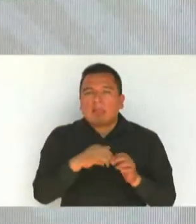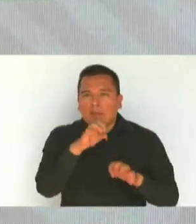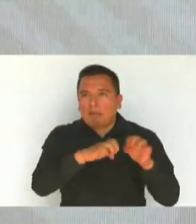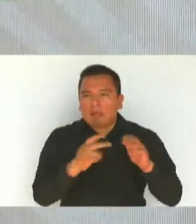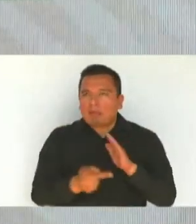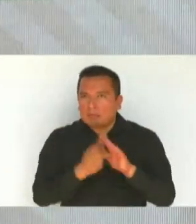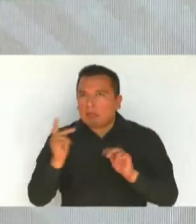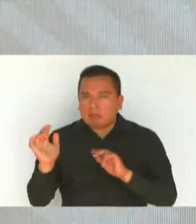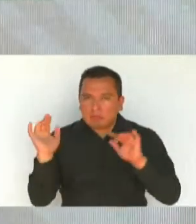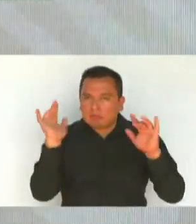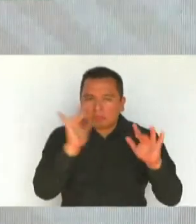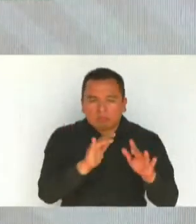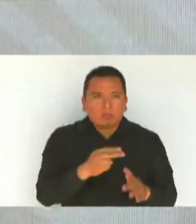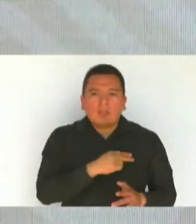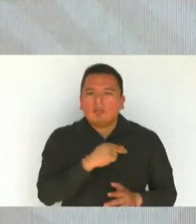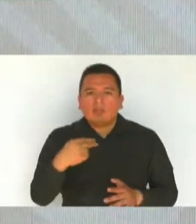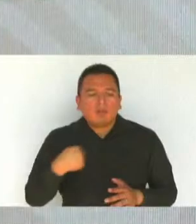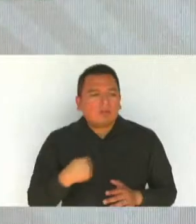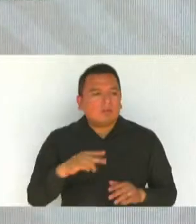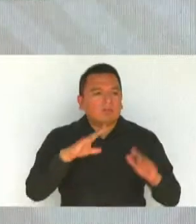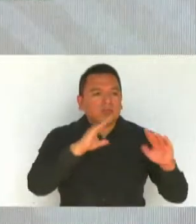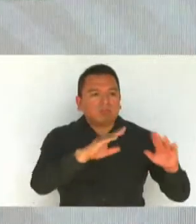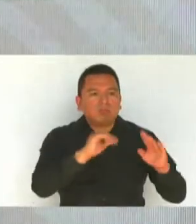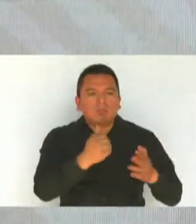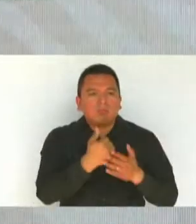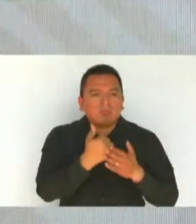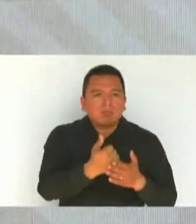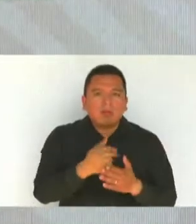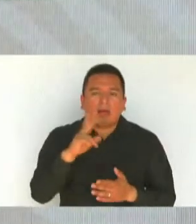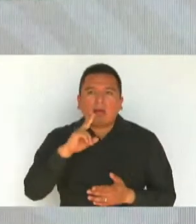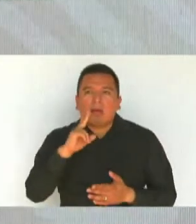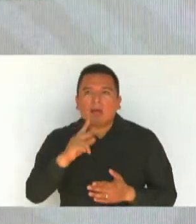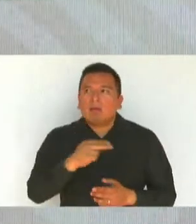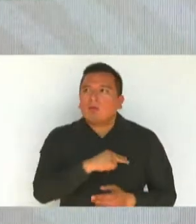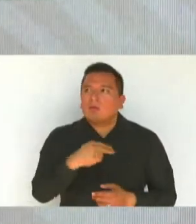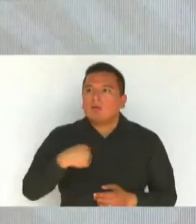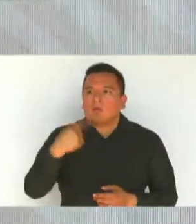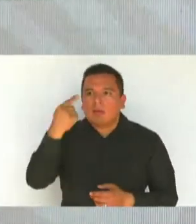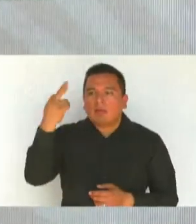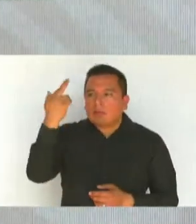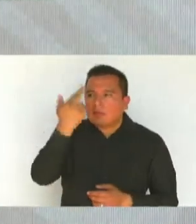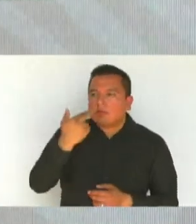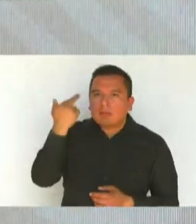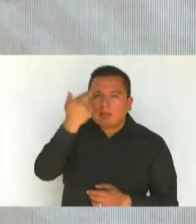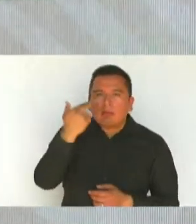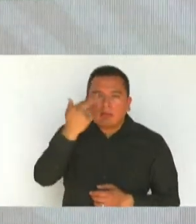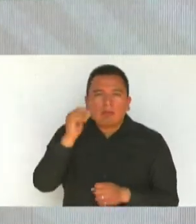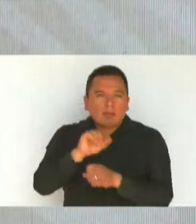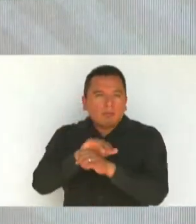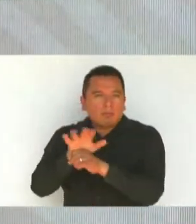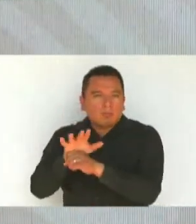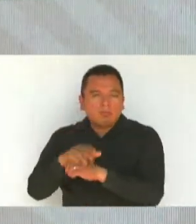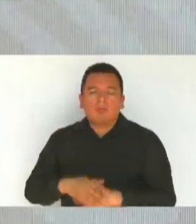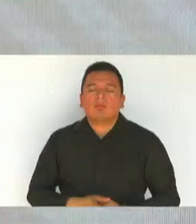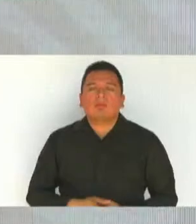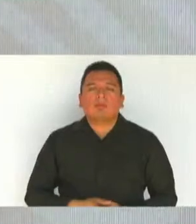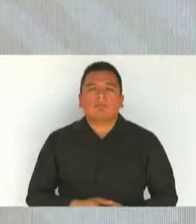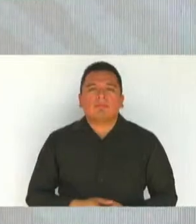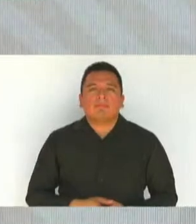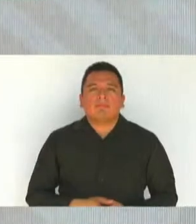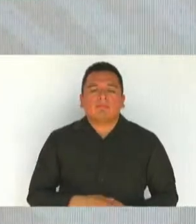récord, capacitamos casi 500,000 de monitores COVID para las empresas y se impartieron